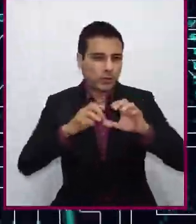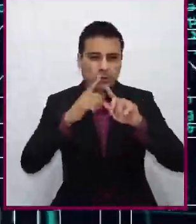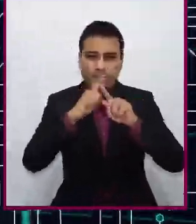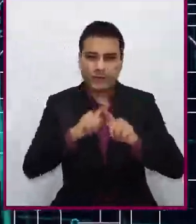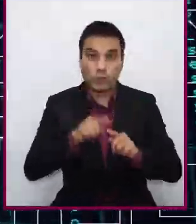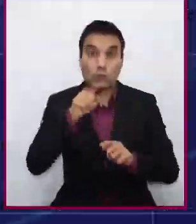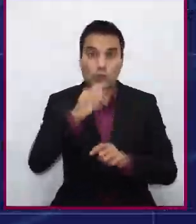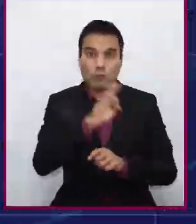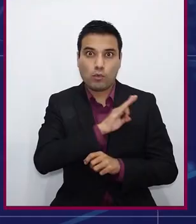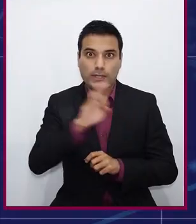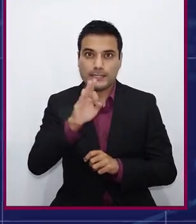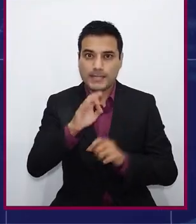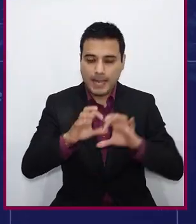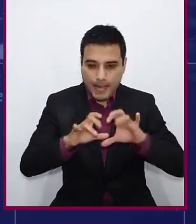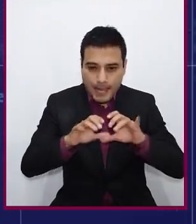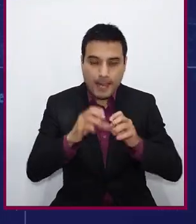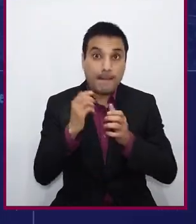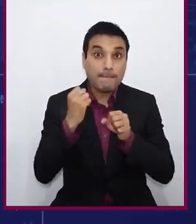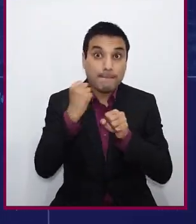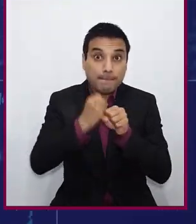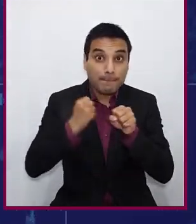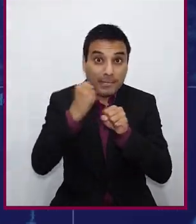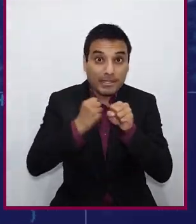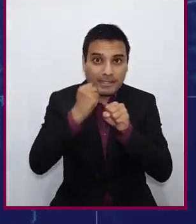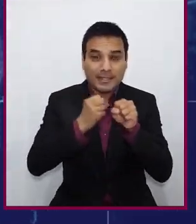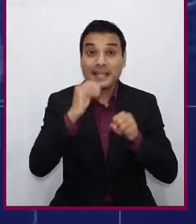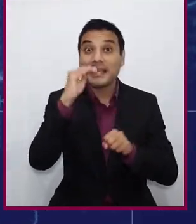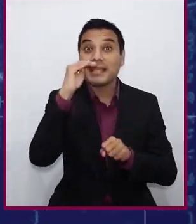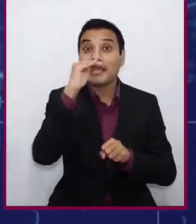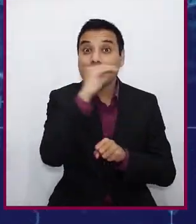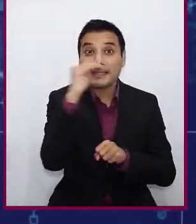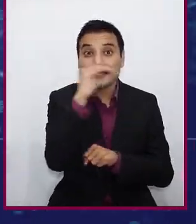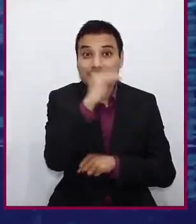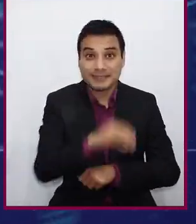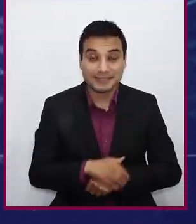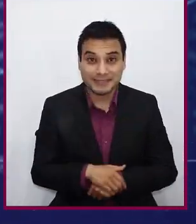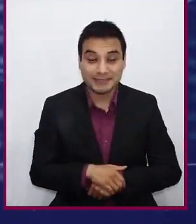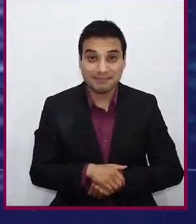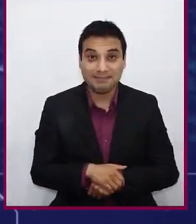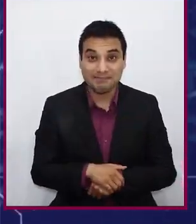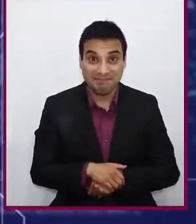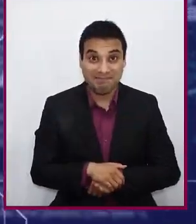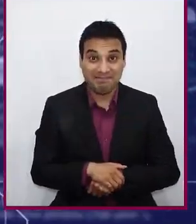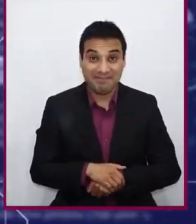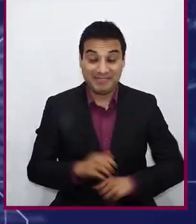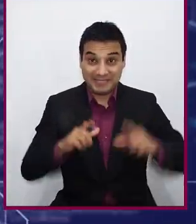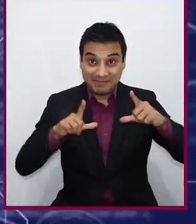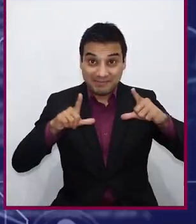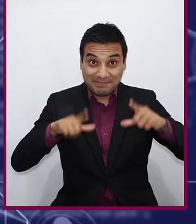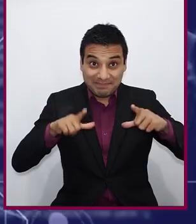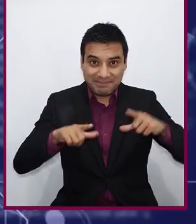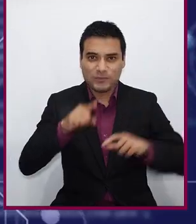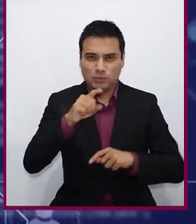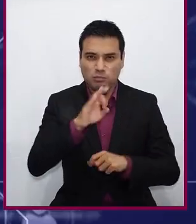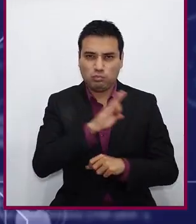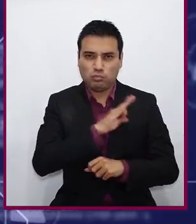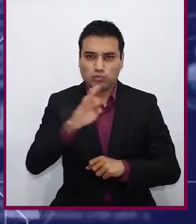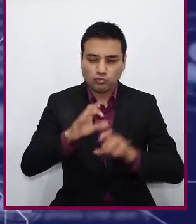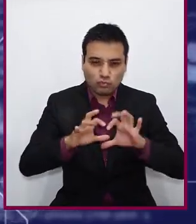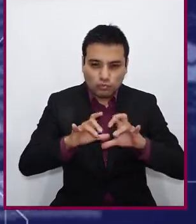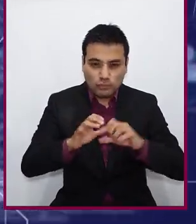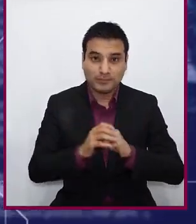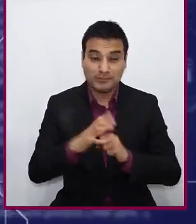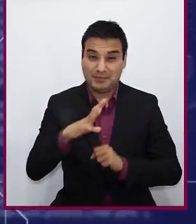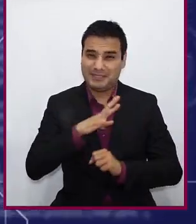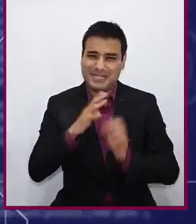lenguajes de programación y tecnologías web para practicar una absolutamente gratis en un entorno